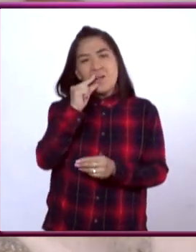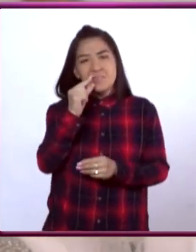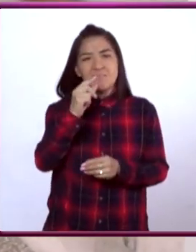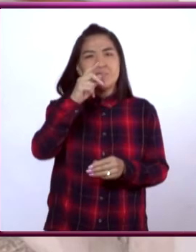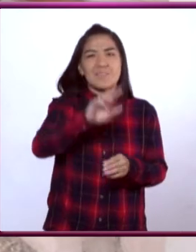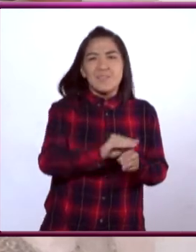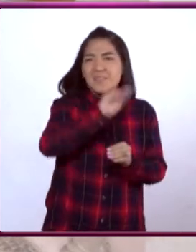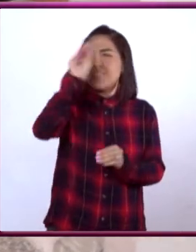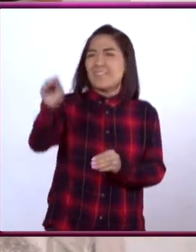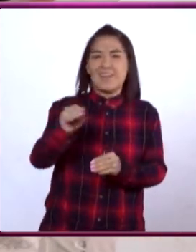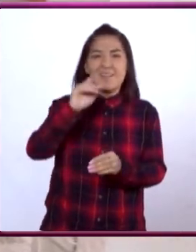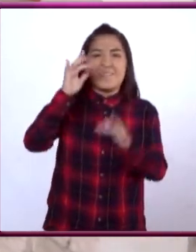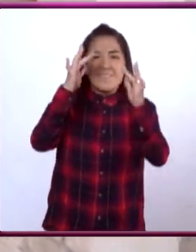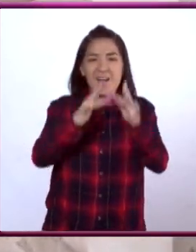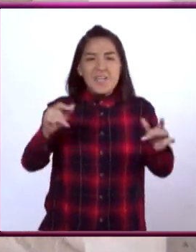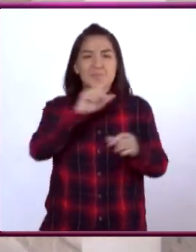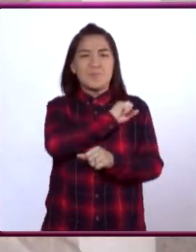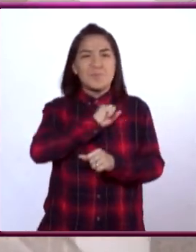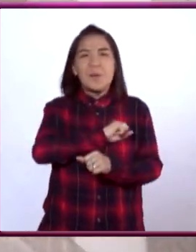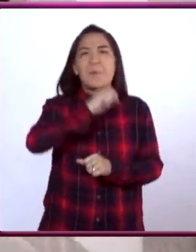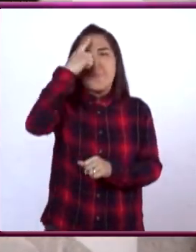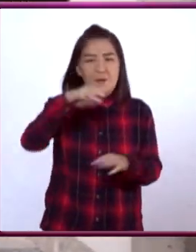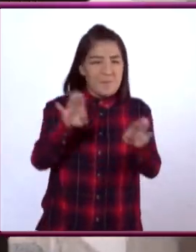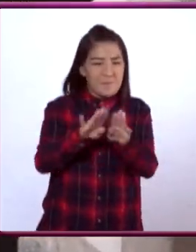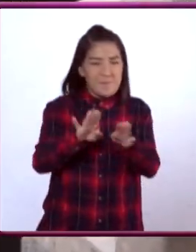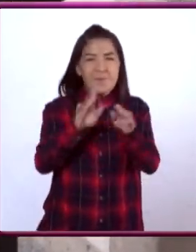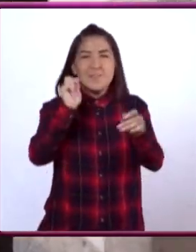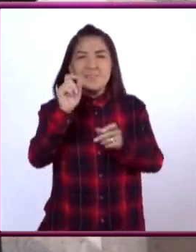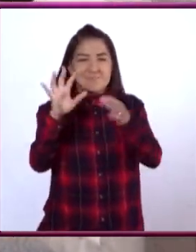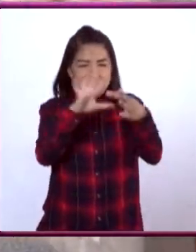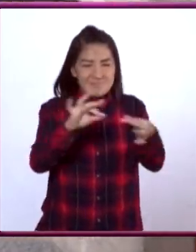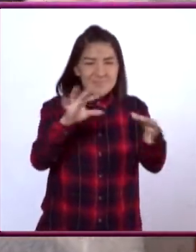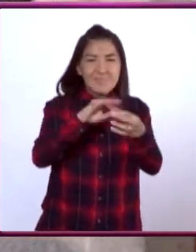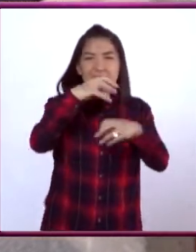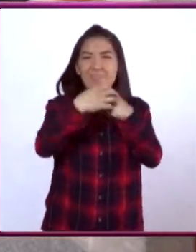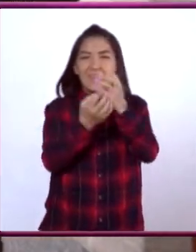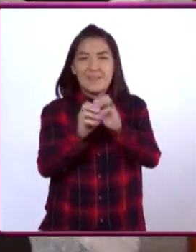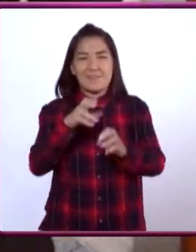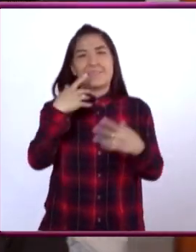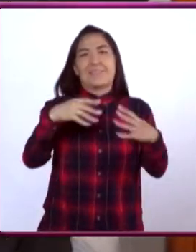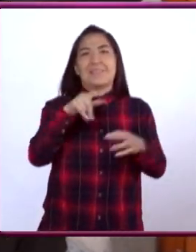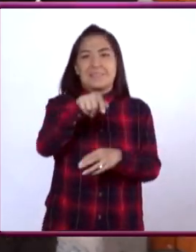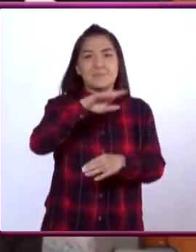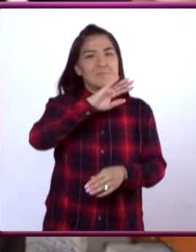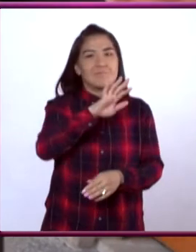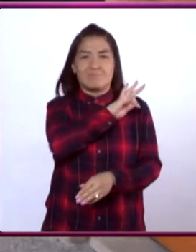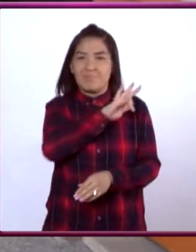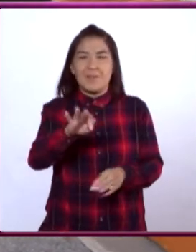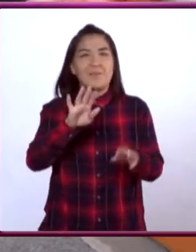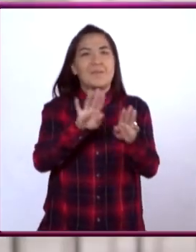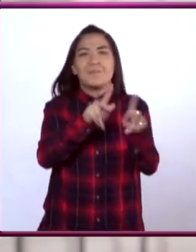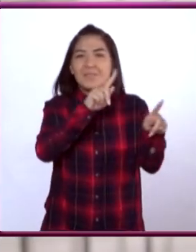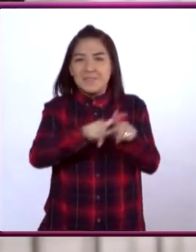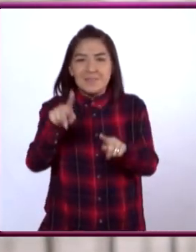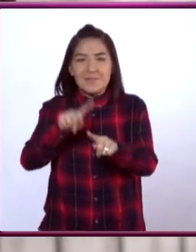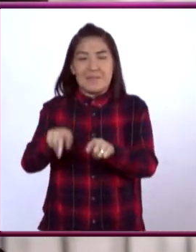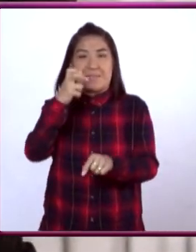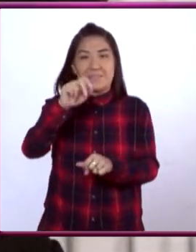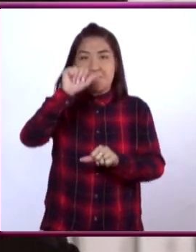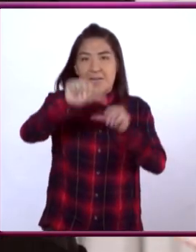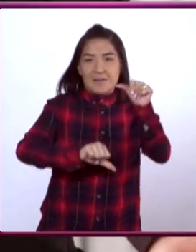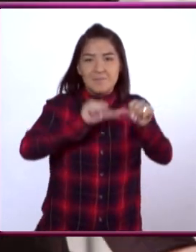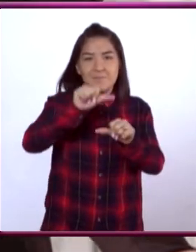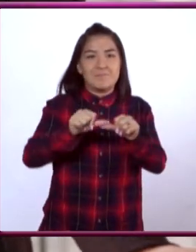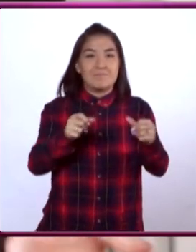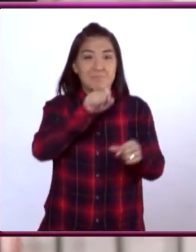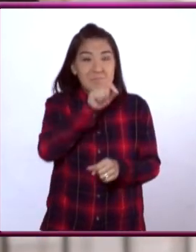unas nueces nos iban a llevar hasta Francia y Suiza para colisionar partículas? Pues ya ves, en este mundo todo es posible. Y es tan posible